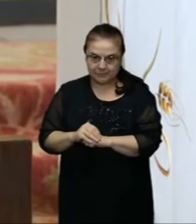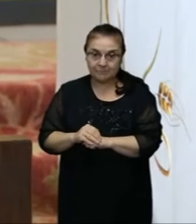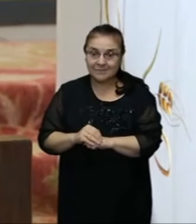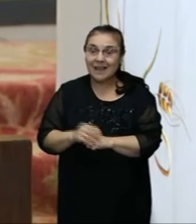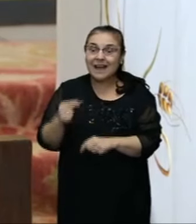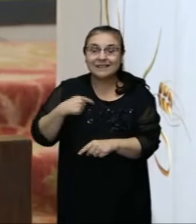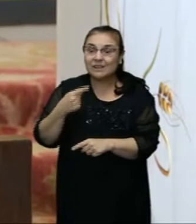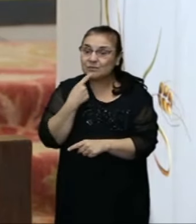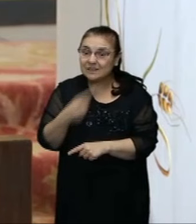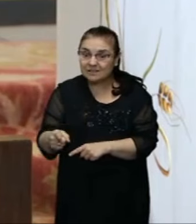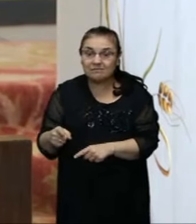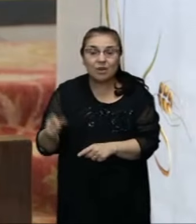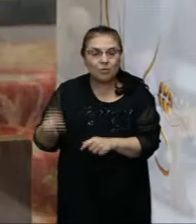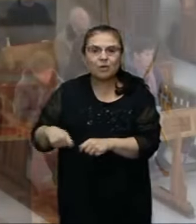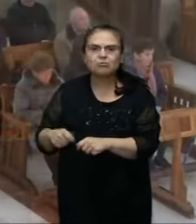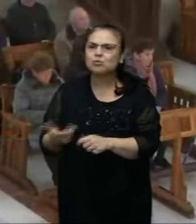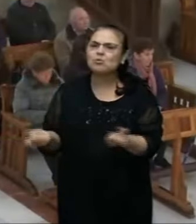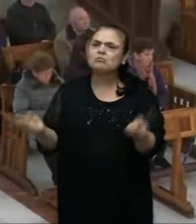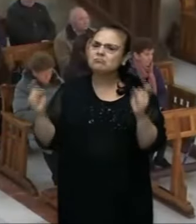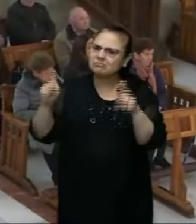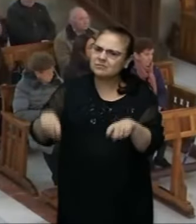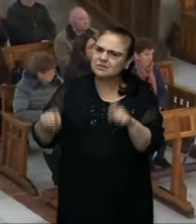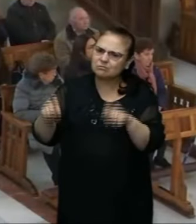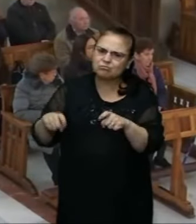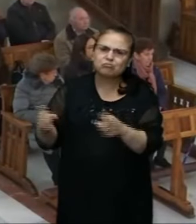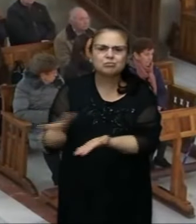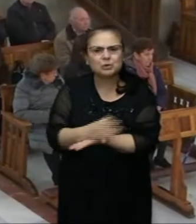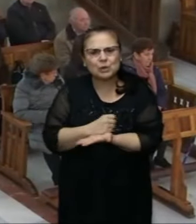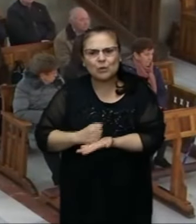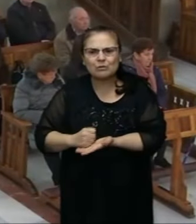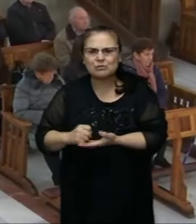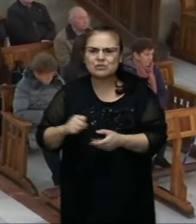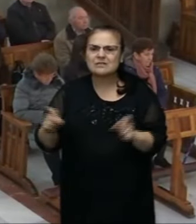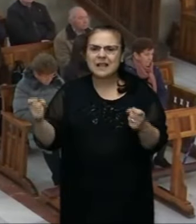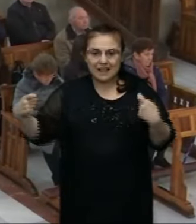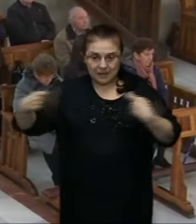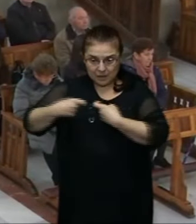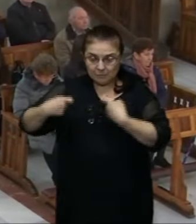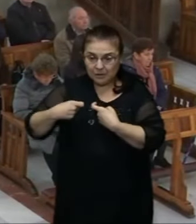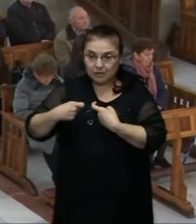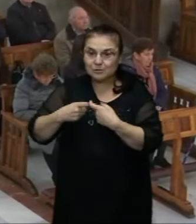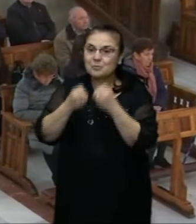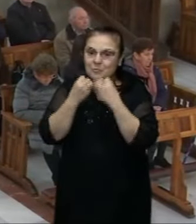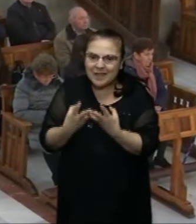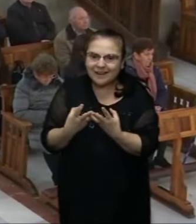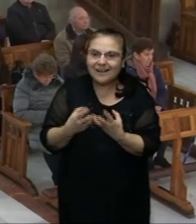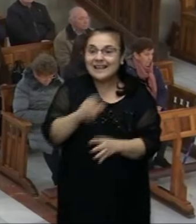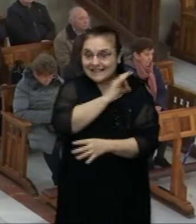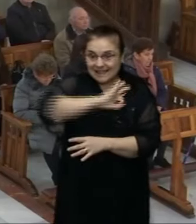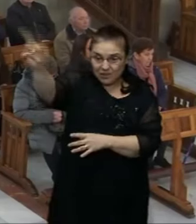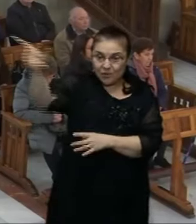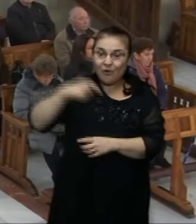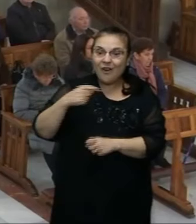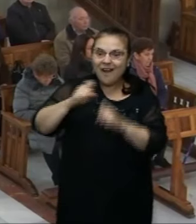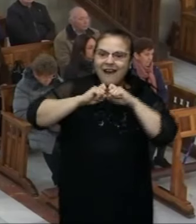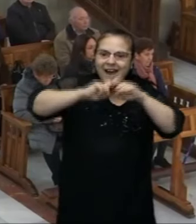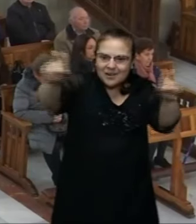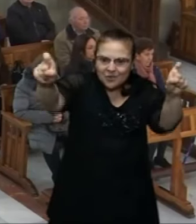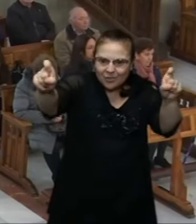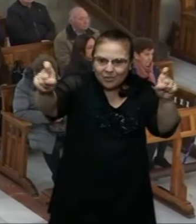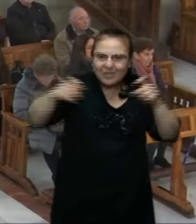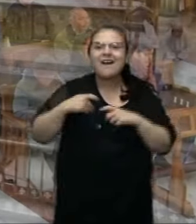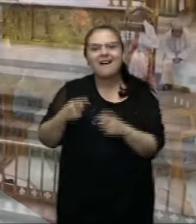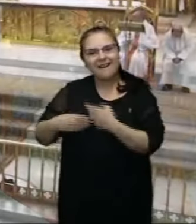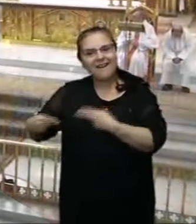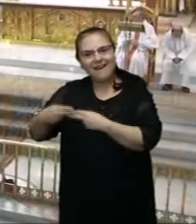A ti te he dado reposo de todos tus enemigos. Pues bien, el Señor te anuncia y te va a edificar